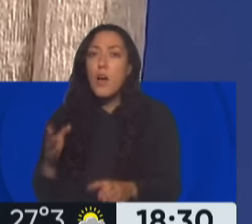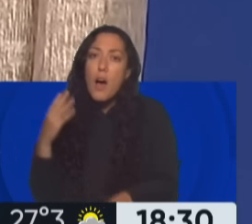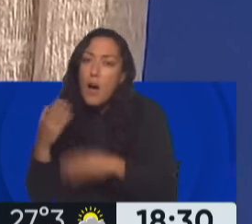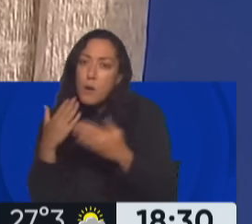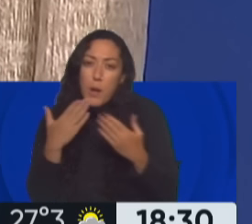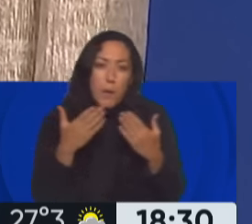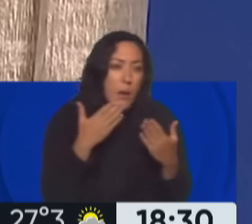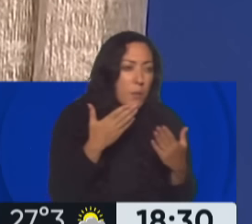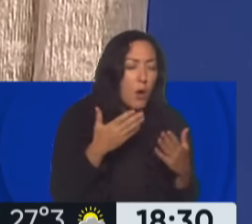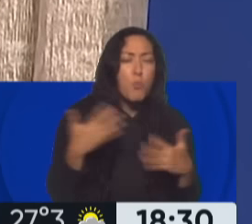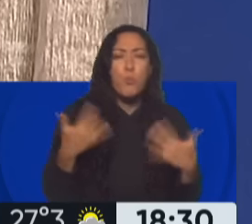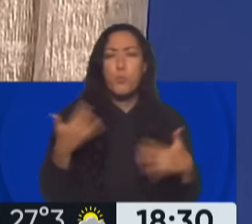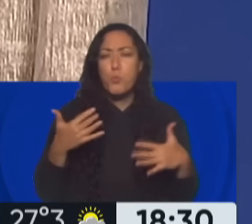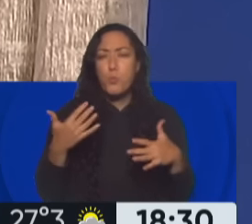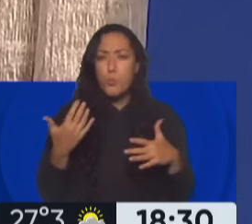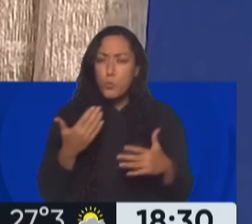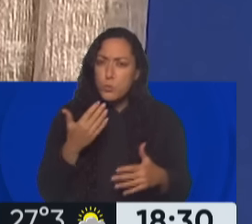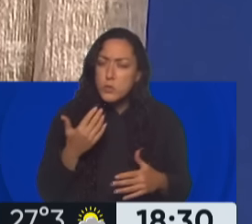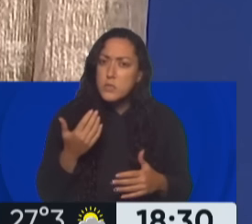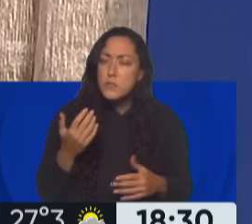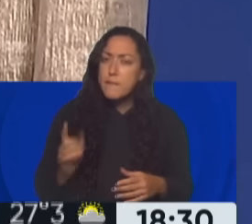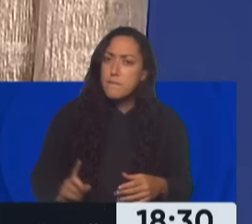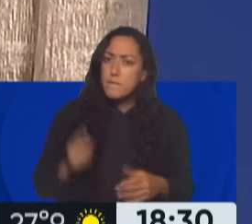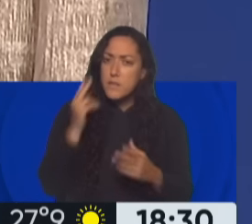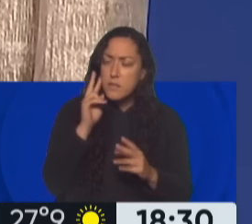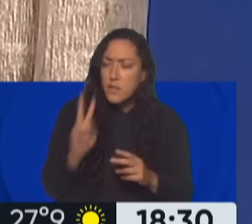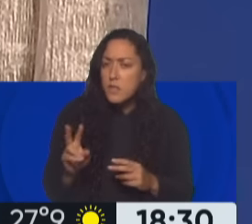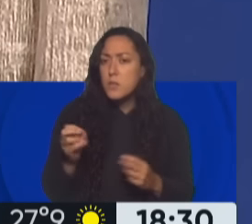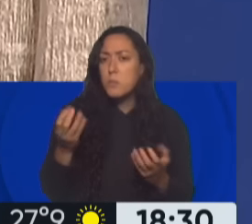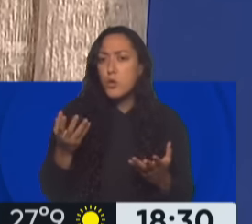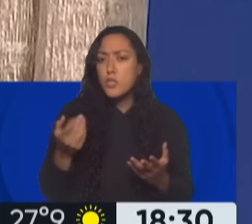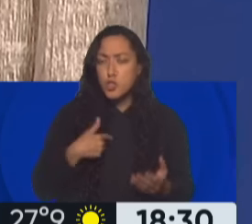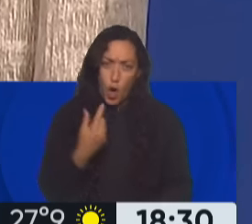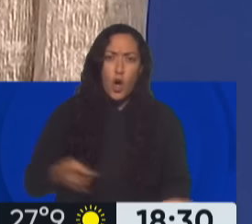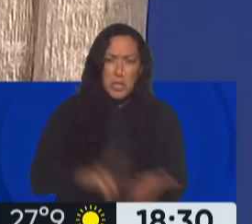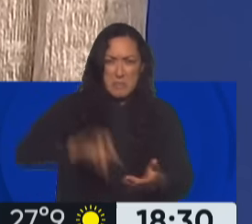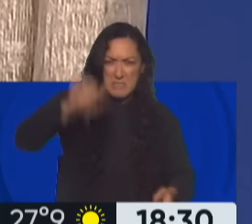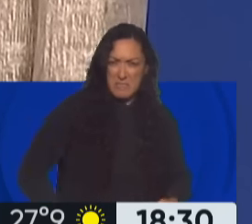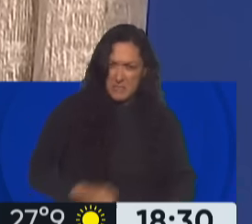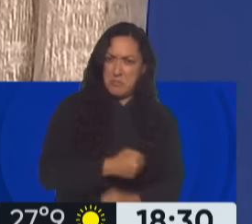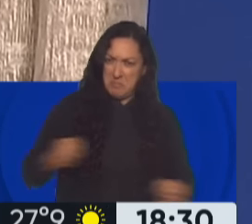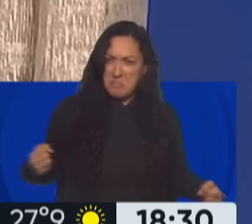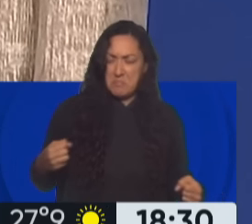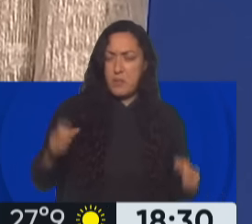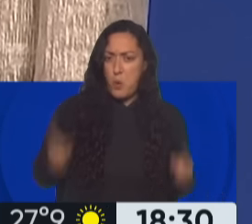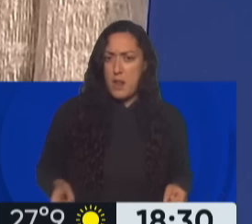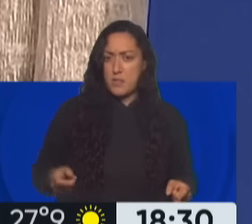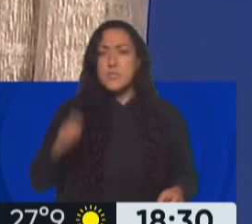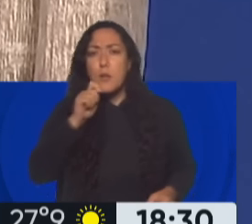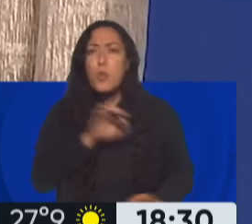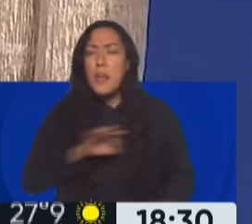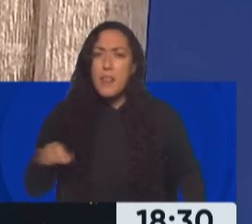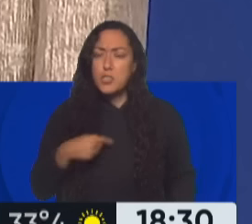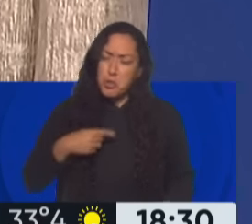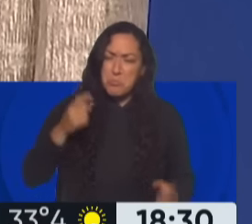es tanta la admiración, porque los que me dicen es, lo volvería a hacer, María Corina. Antes de saludarme, lo primero